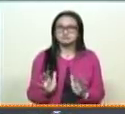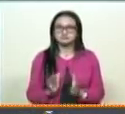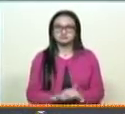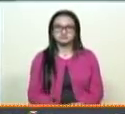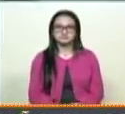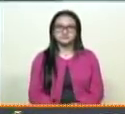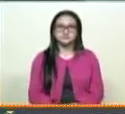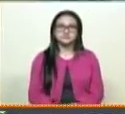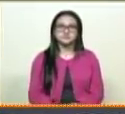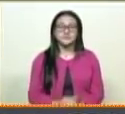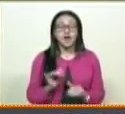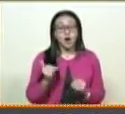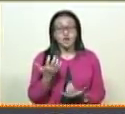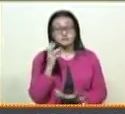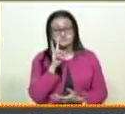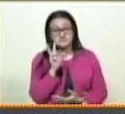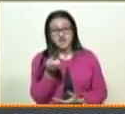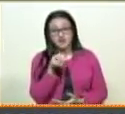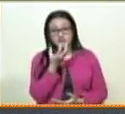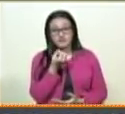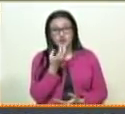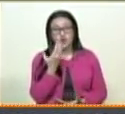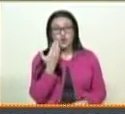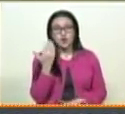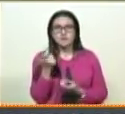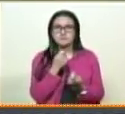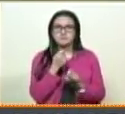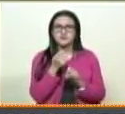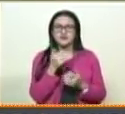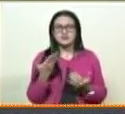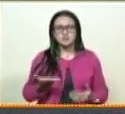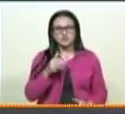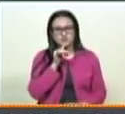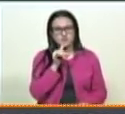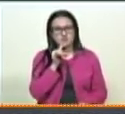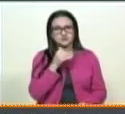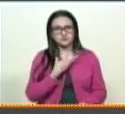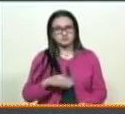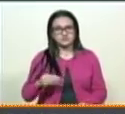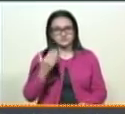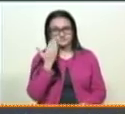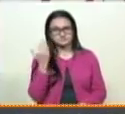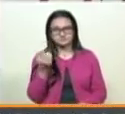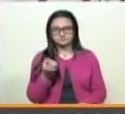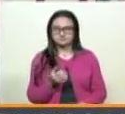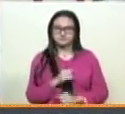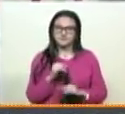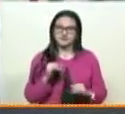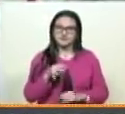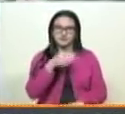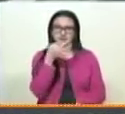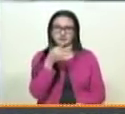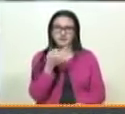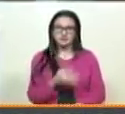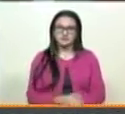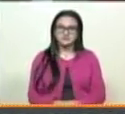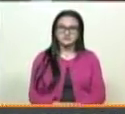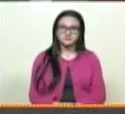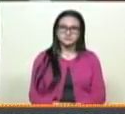Todos nos vamos al Palacio de Miraflores con nuestra compañera Melanie Moncada. Importante información presidencial. Melanie, te escuchamos. Feliz tarde.